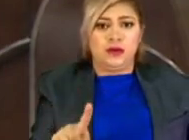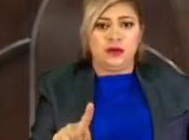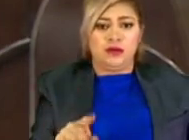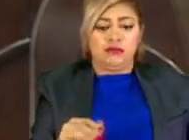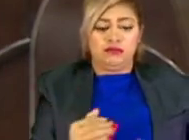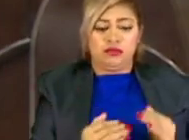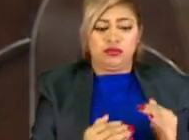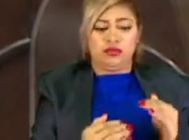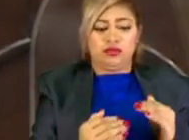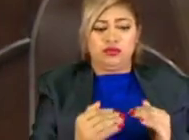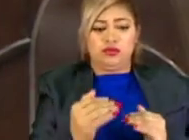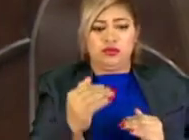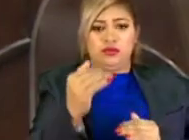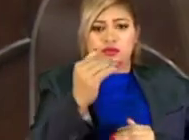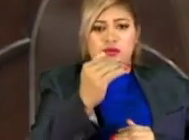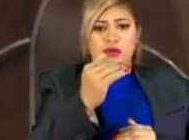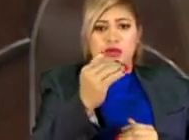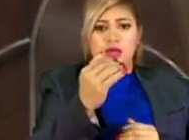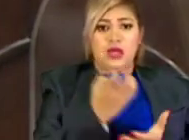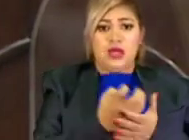económico del